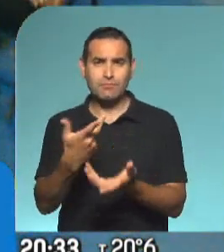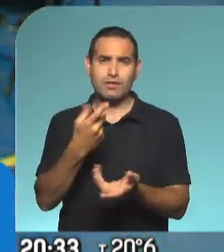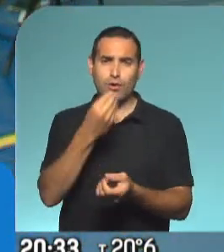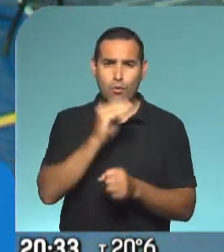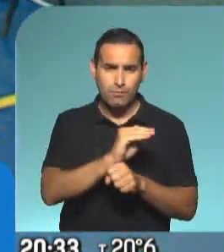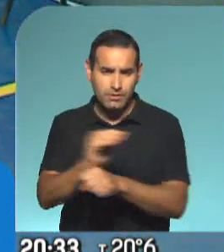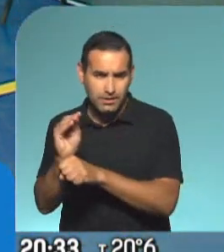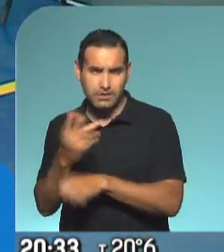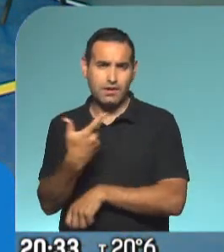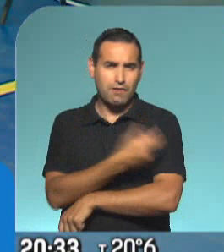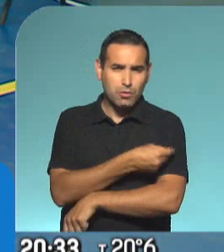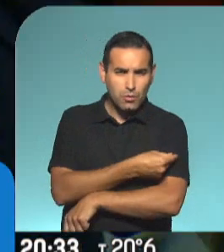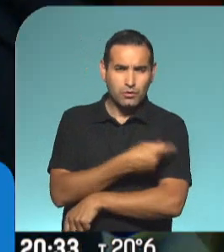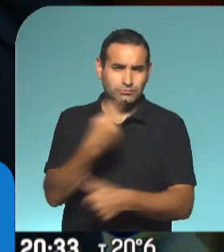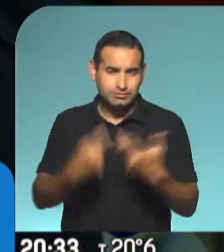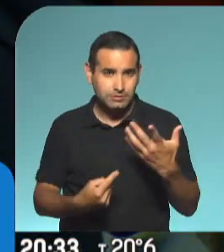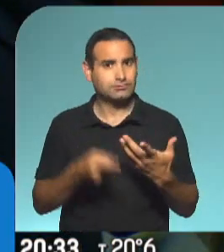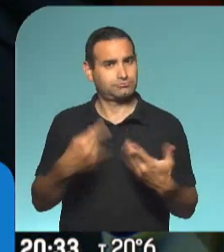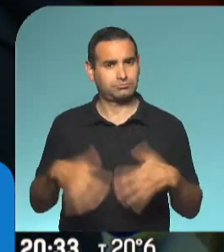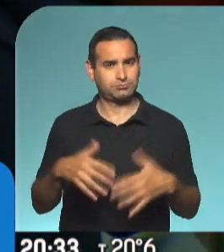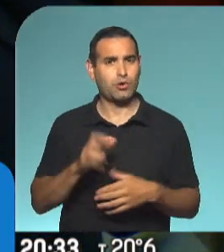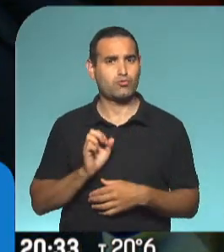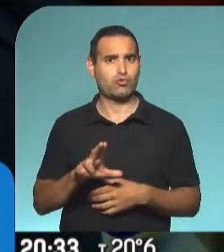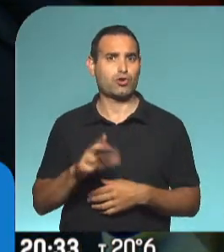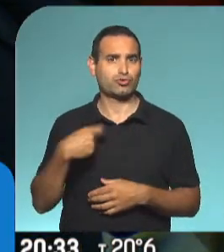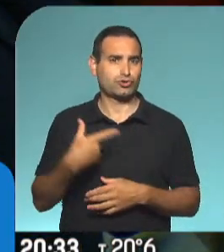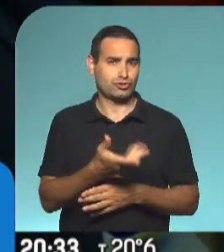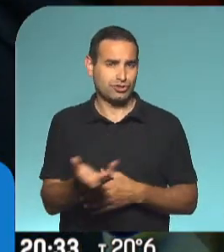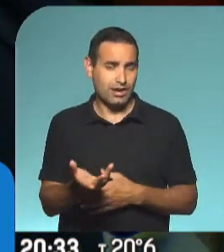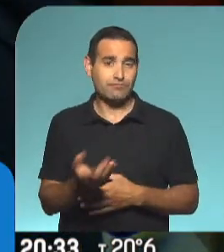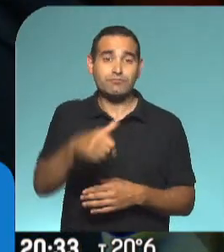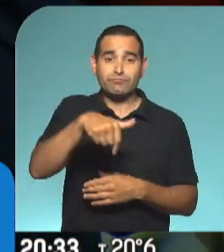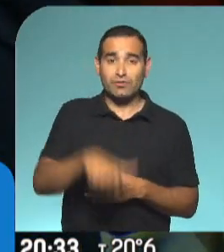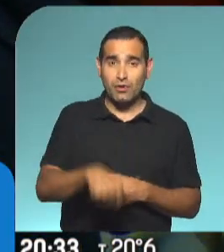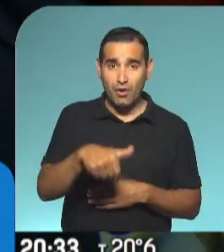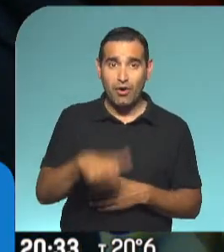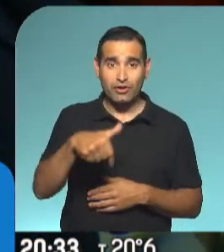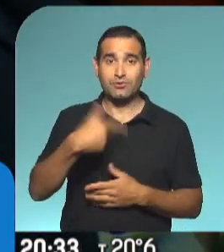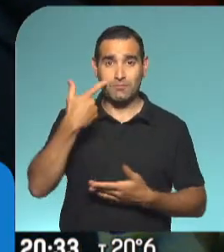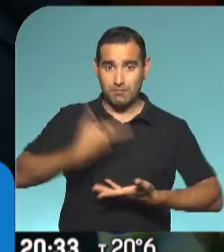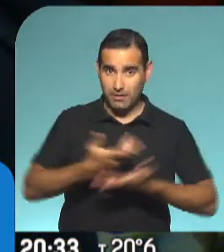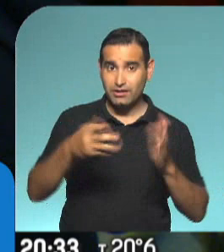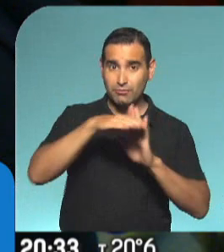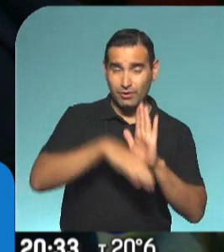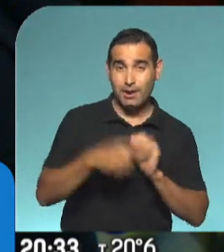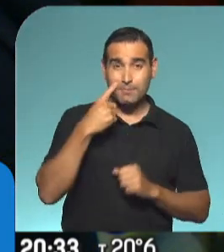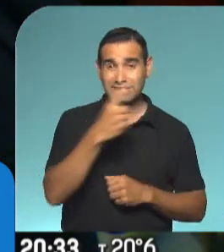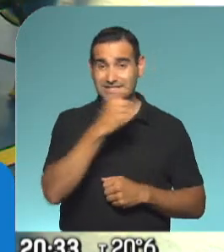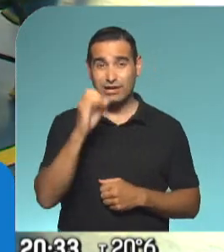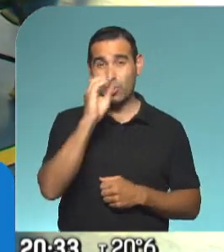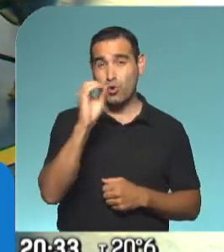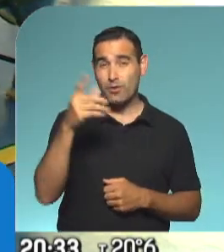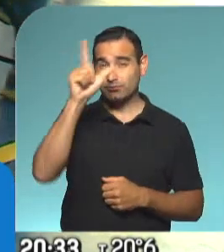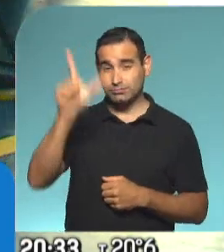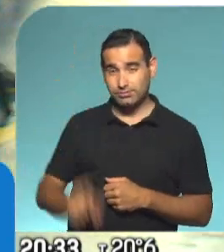que se han puesto más de manifiesto todavía el importantísimo rol social que cumple. Así que hoy poder estar presentando este programa con más de 1.100 clubes de todo el país, al